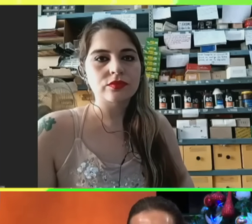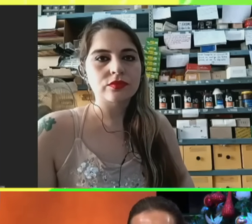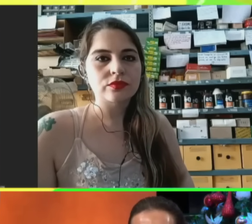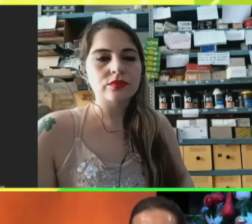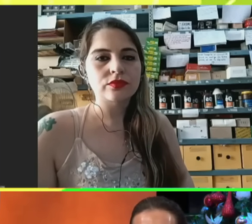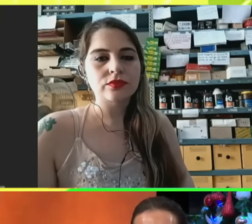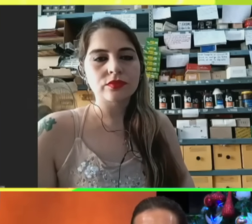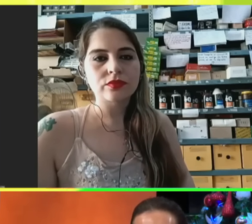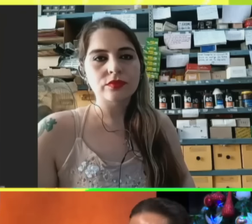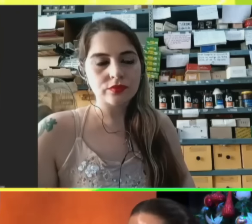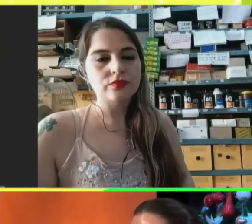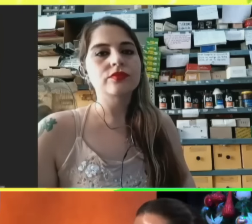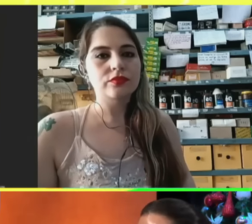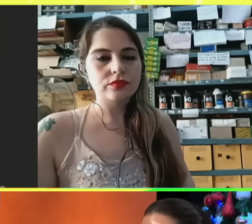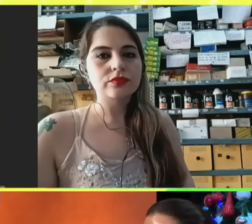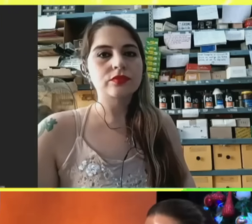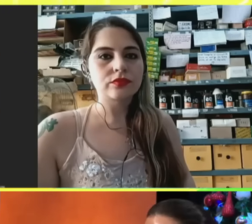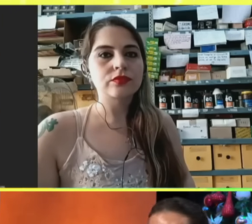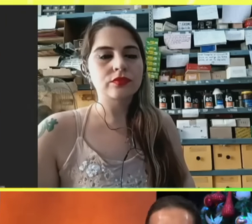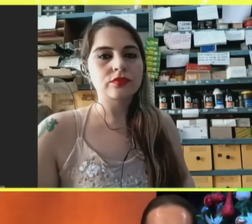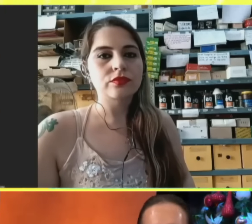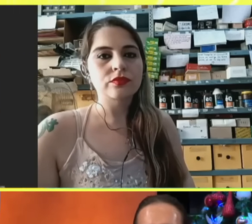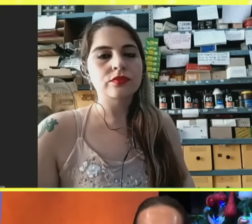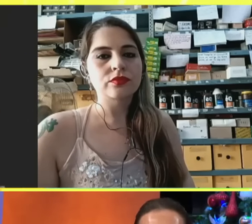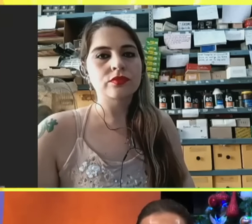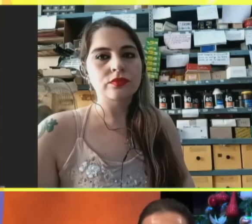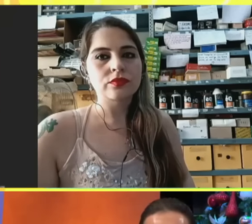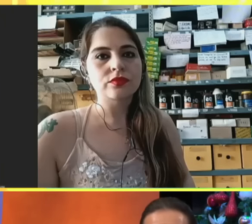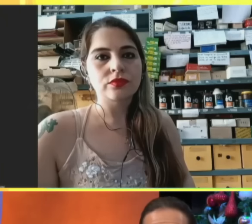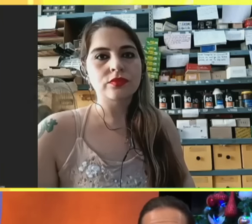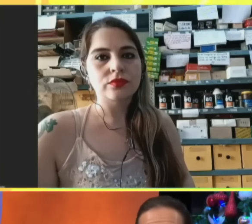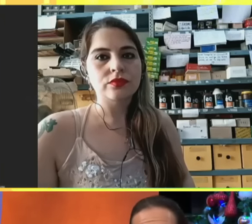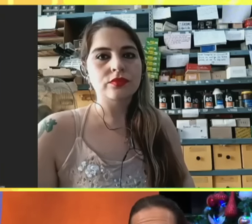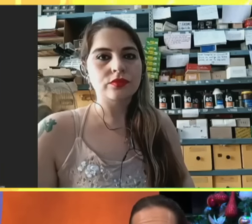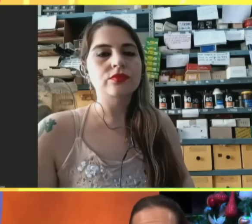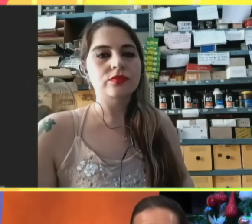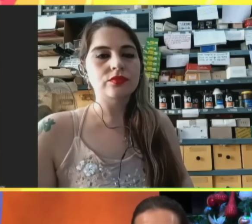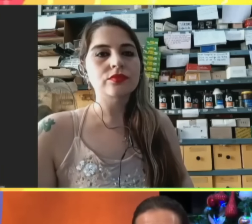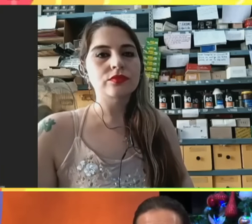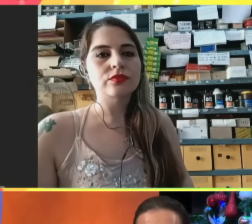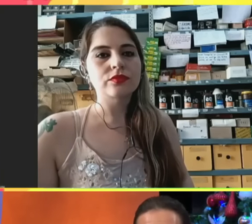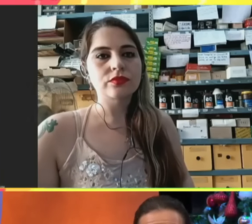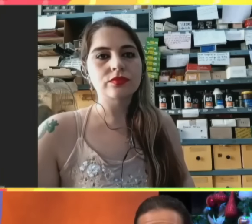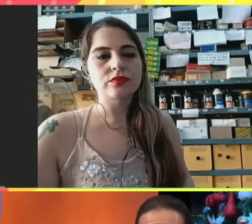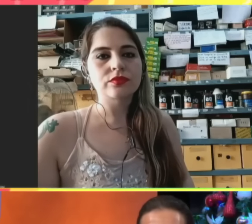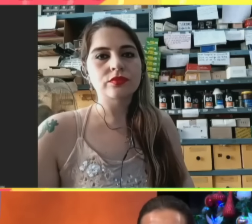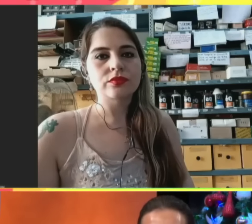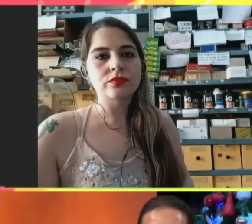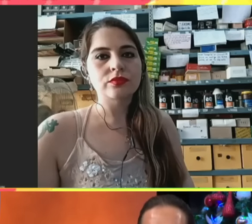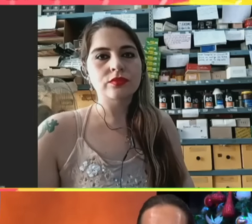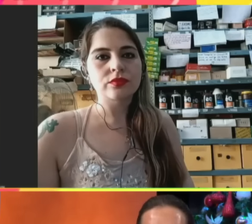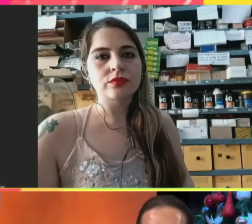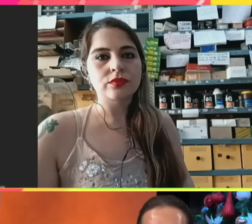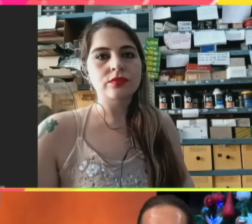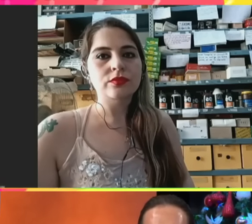era tu papá con ella, eran unos hermanos que se amaban muchísimo. Tanto, sí. Que lo único que queda de tu hermano es sos vos. Siempre sí. Se lo